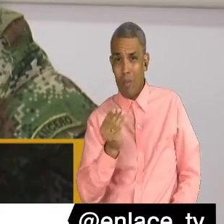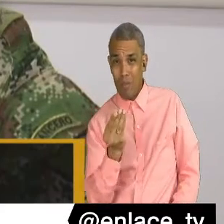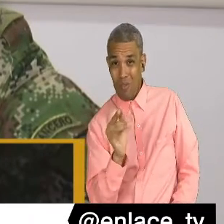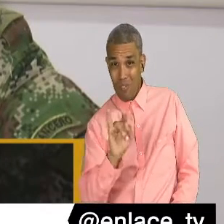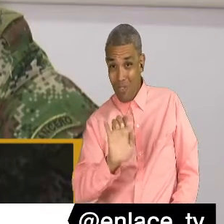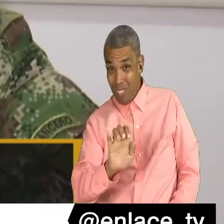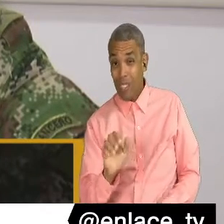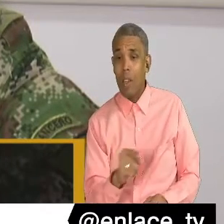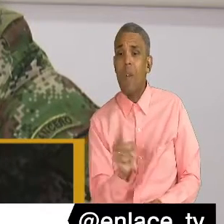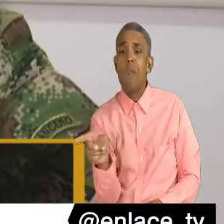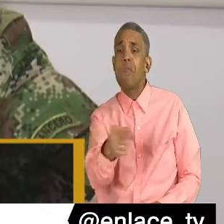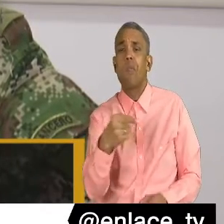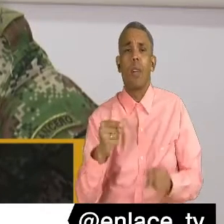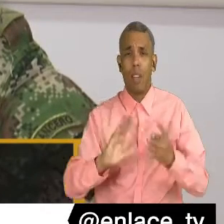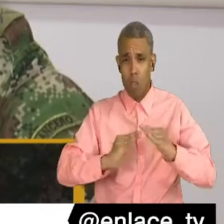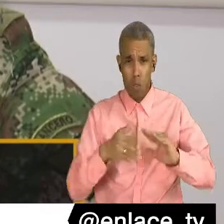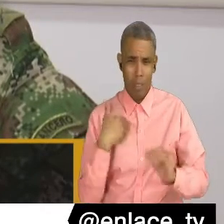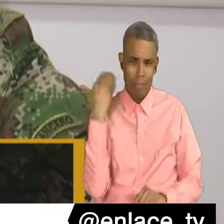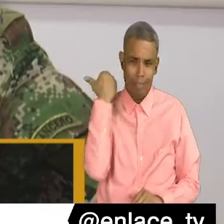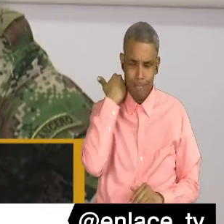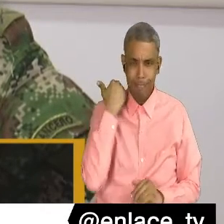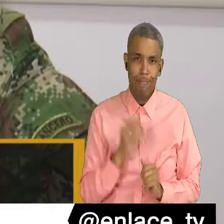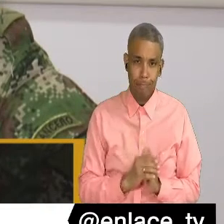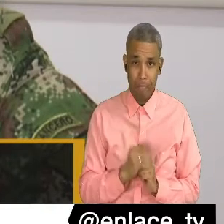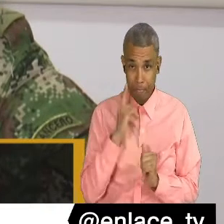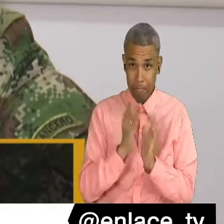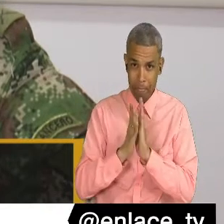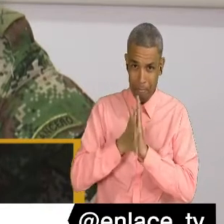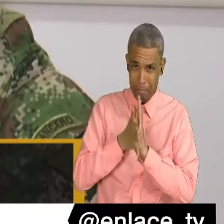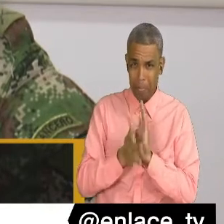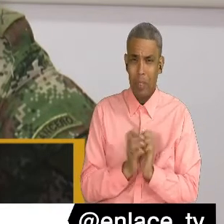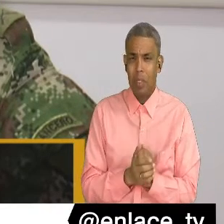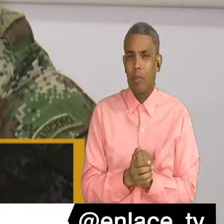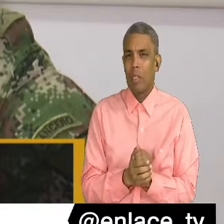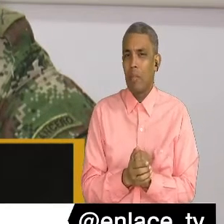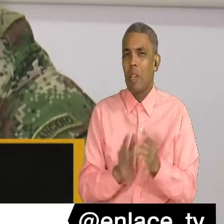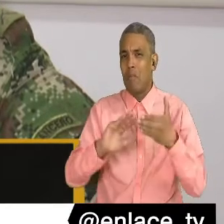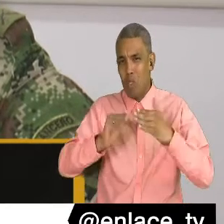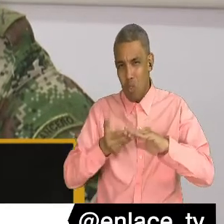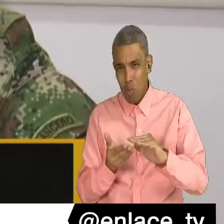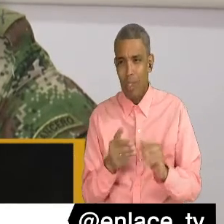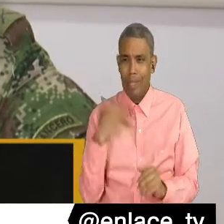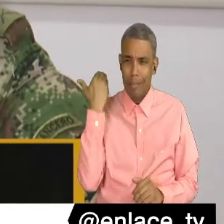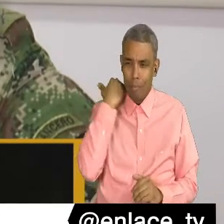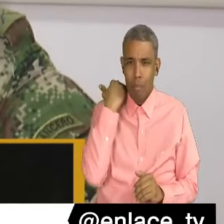se presentaron unas lluvias, de lo cual pues fueron afectados este personal que vive en el sector del dique.